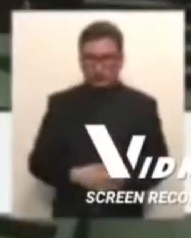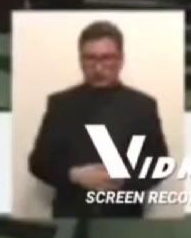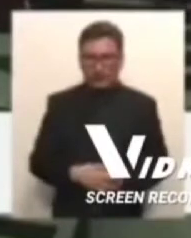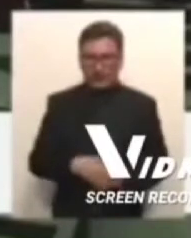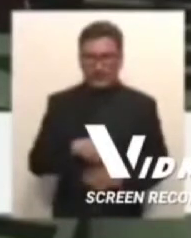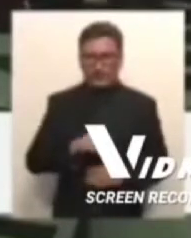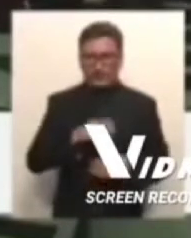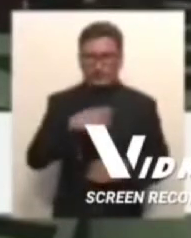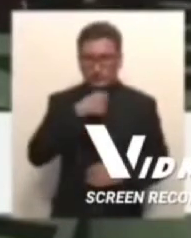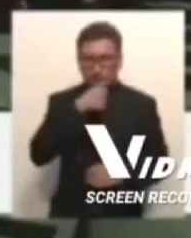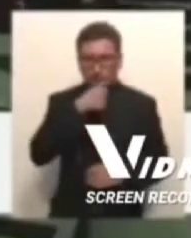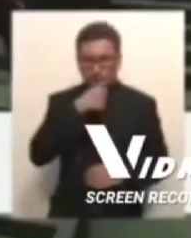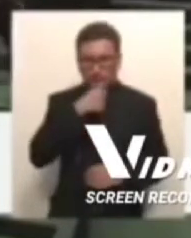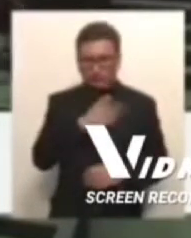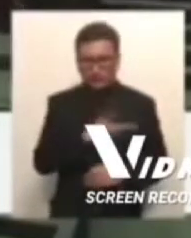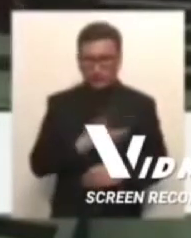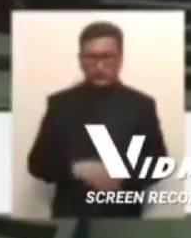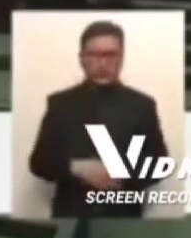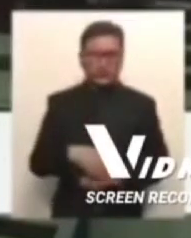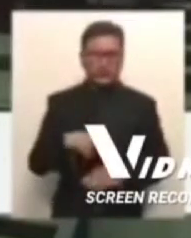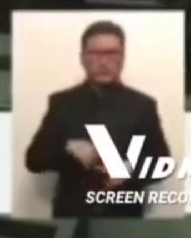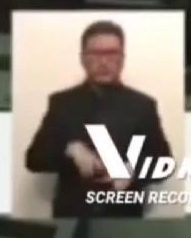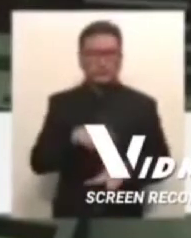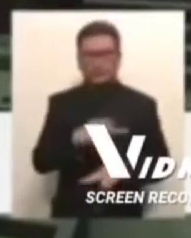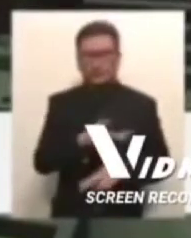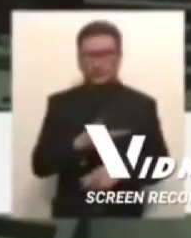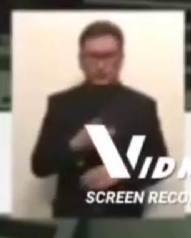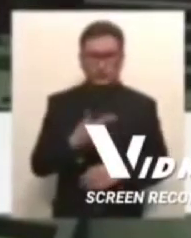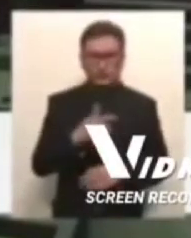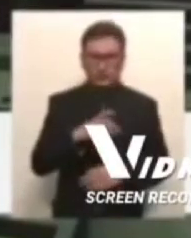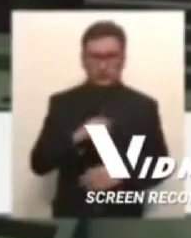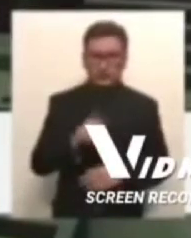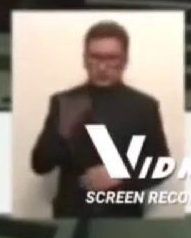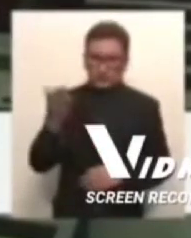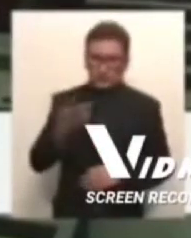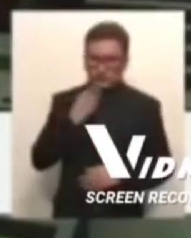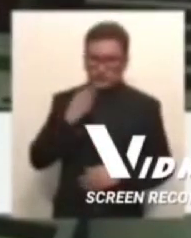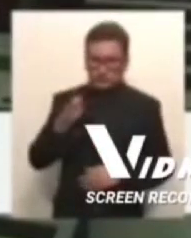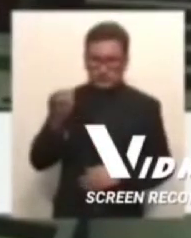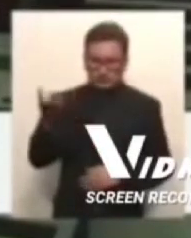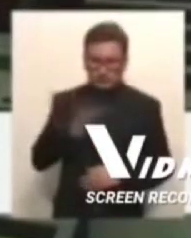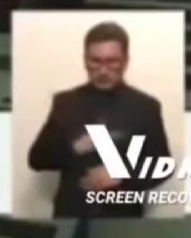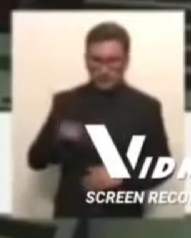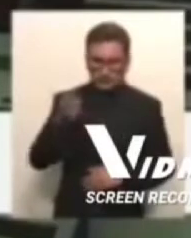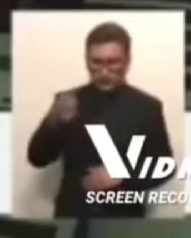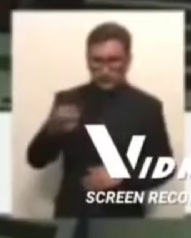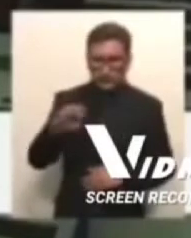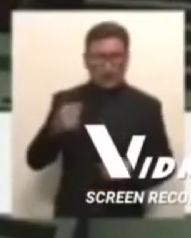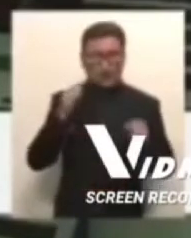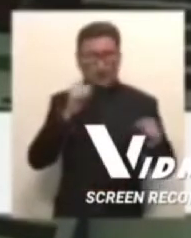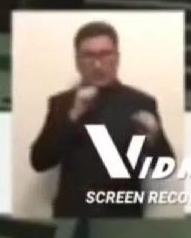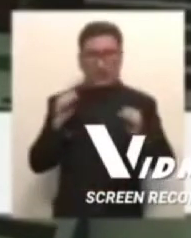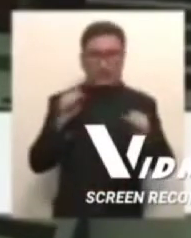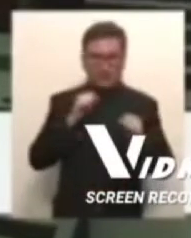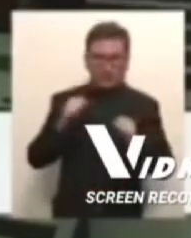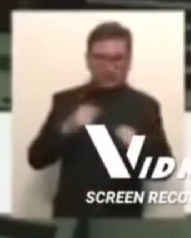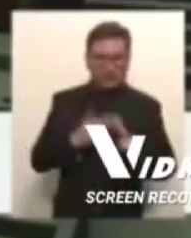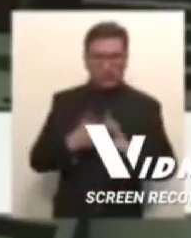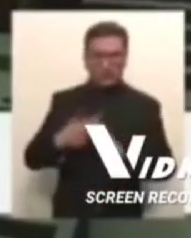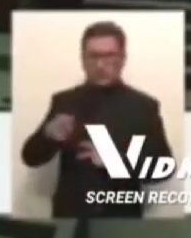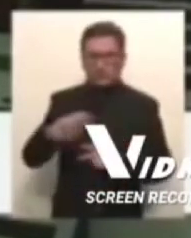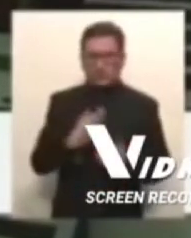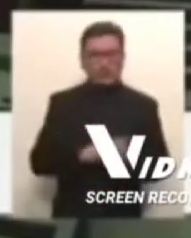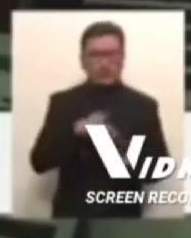Sonido en la curul del diputado Gracia. Dile al señor que porrista de asesinos, que le llama valiente